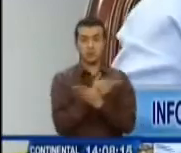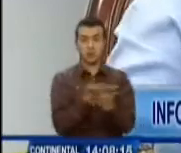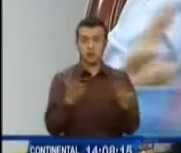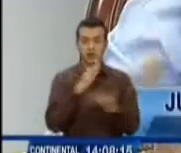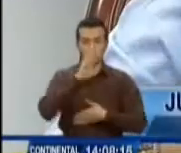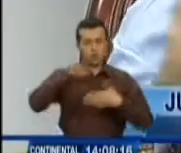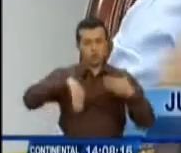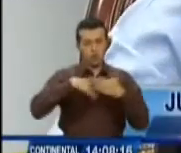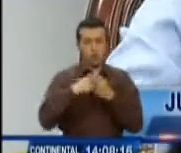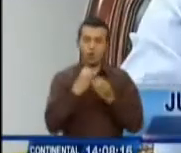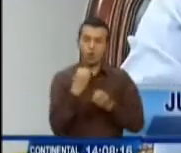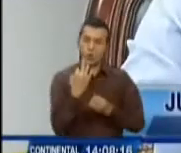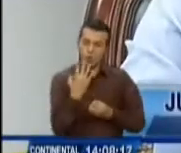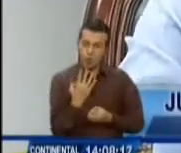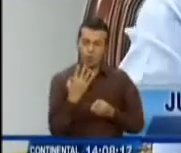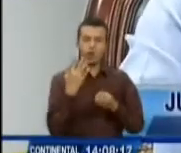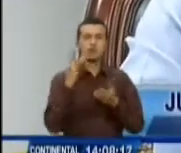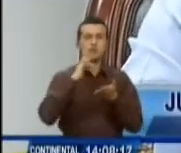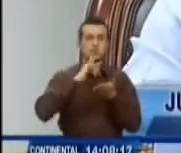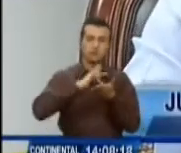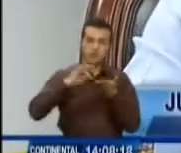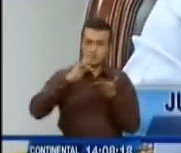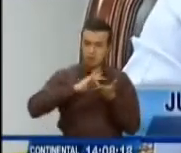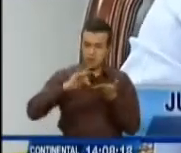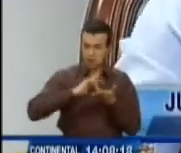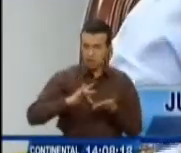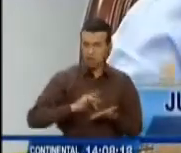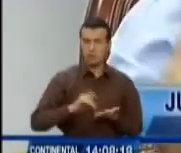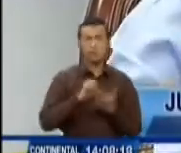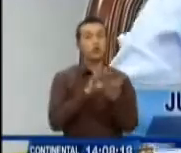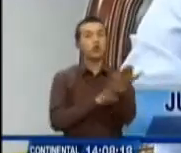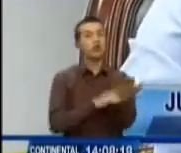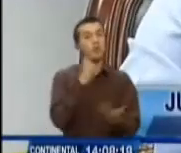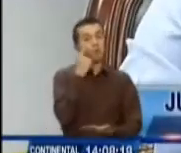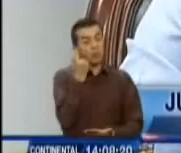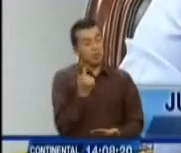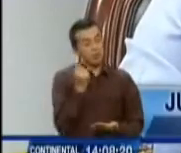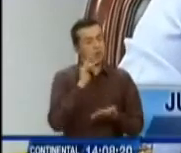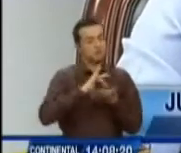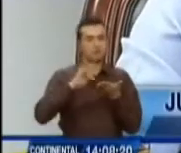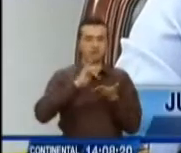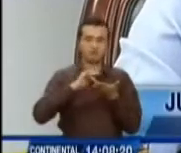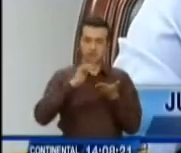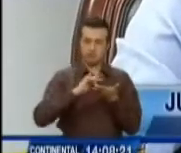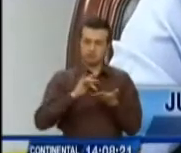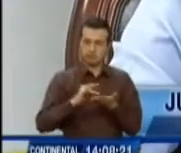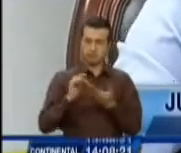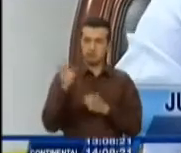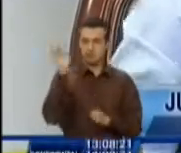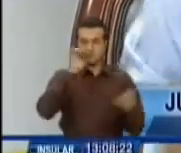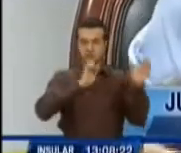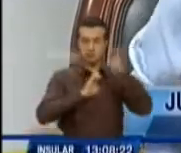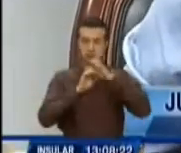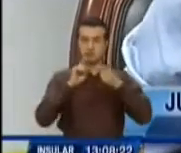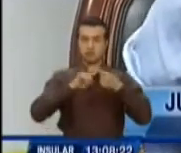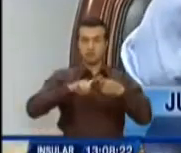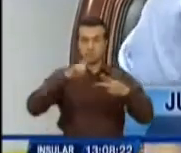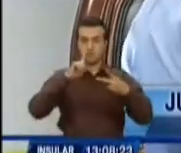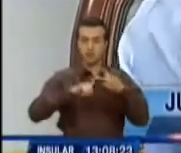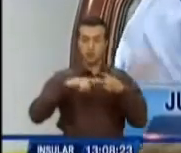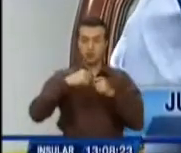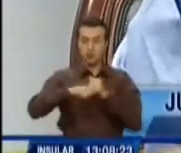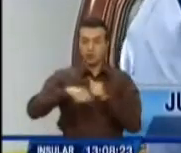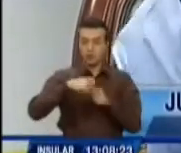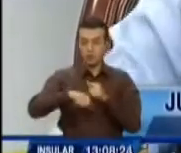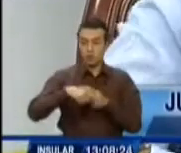escrutinio integrado a través de tablets electorales, de tablets como proyecto piloto que se hizo para una evaluación interna, y el escrutinio